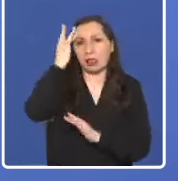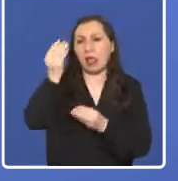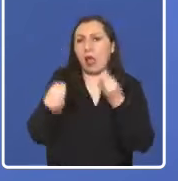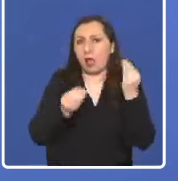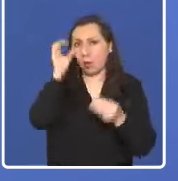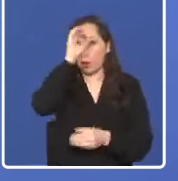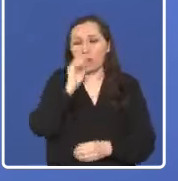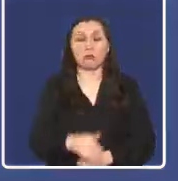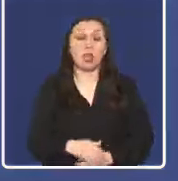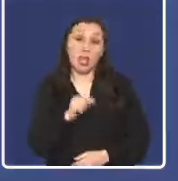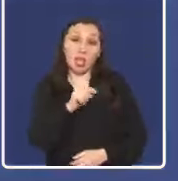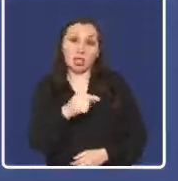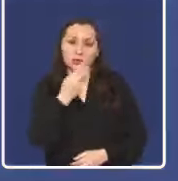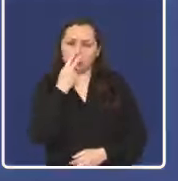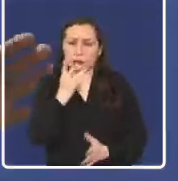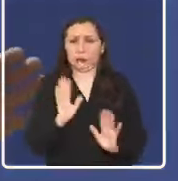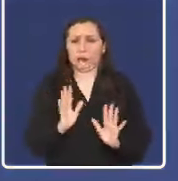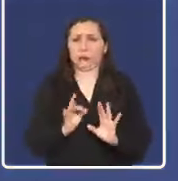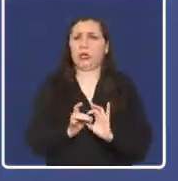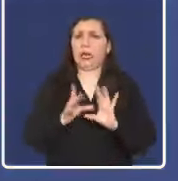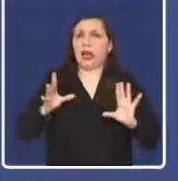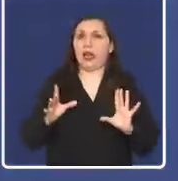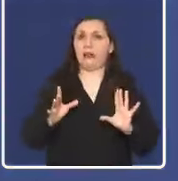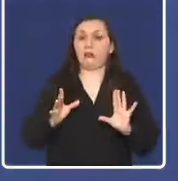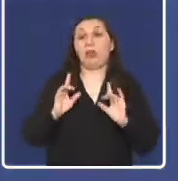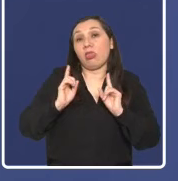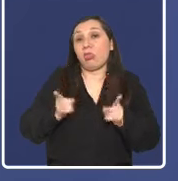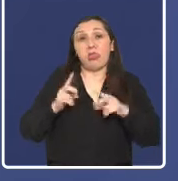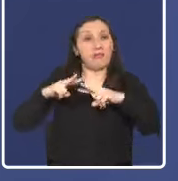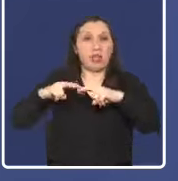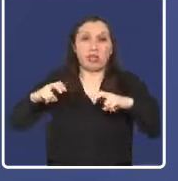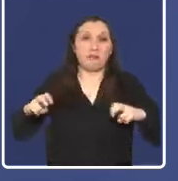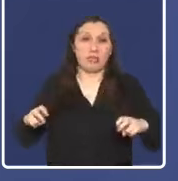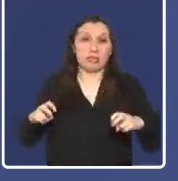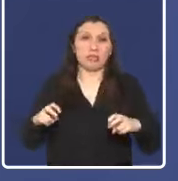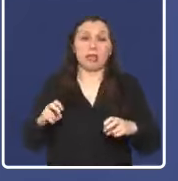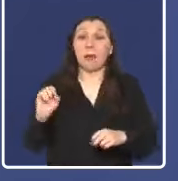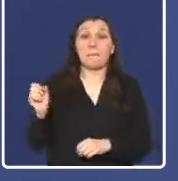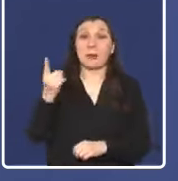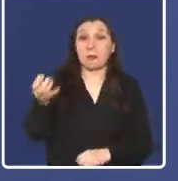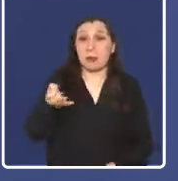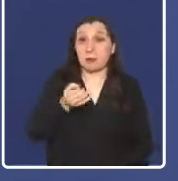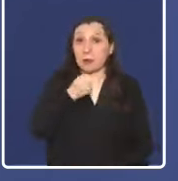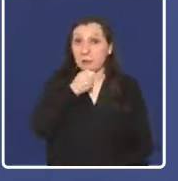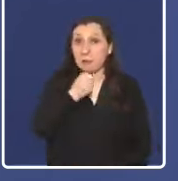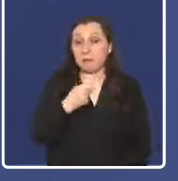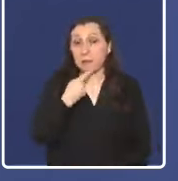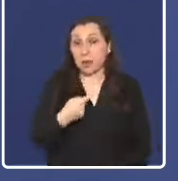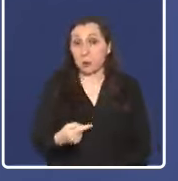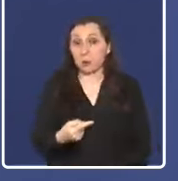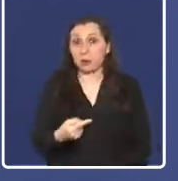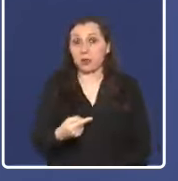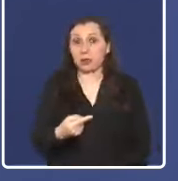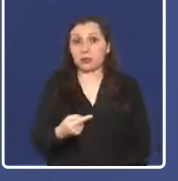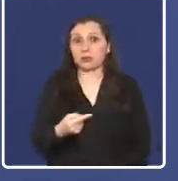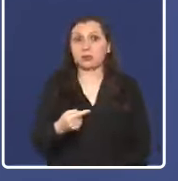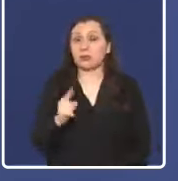parece? No, eso me parece gravísimo, que tendrá que investigarse. Y sobre la primera pregunta...